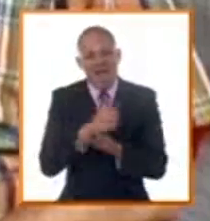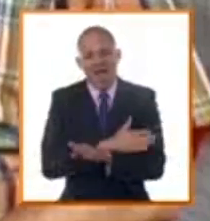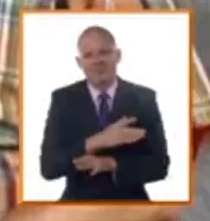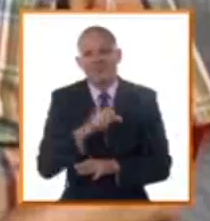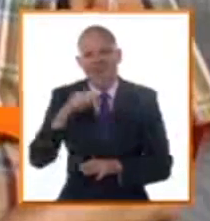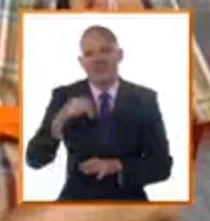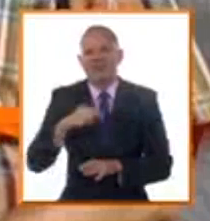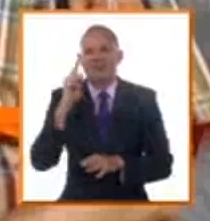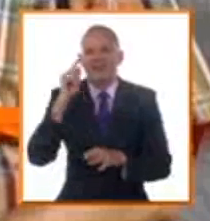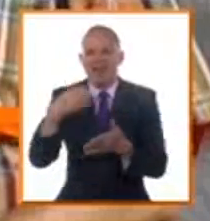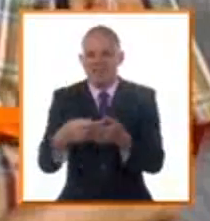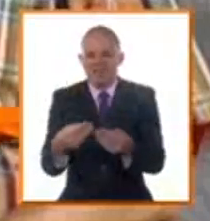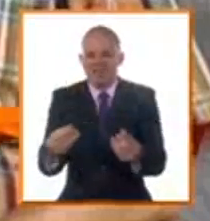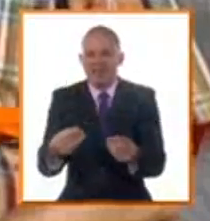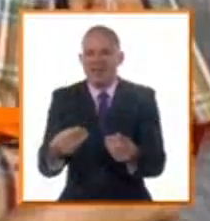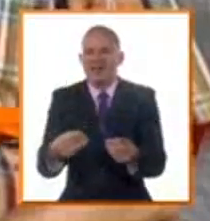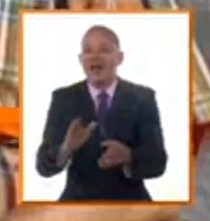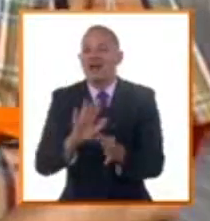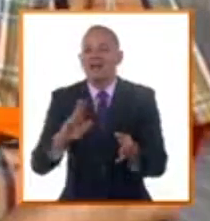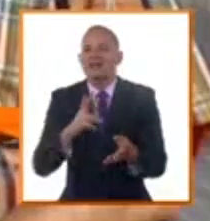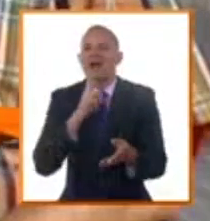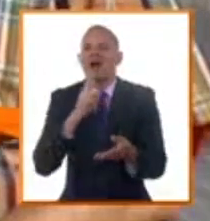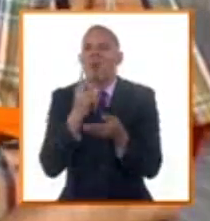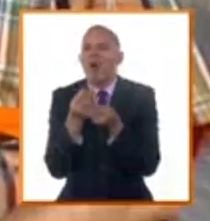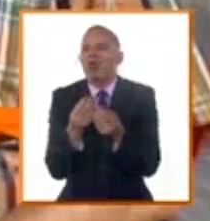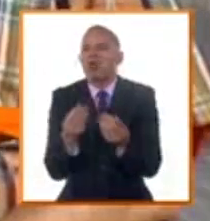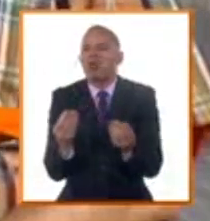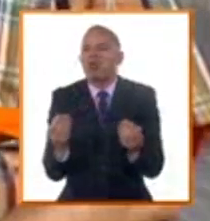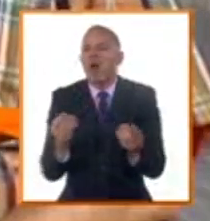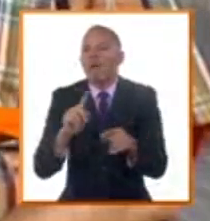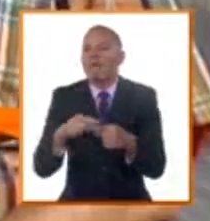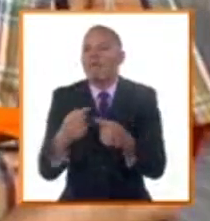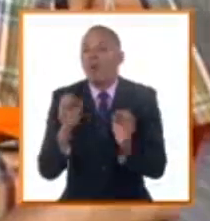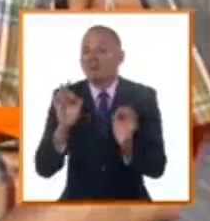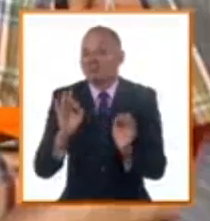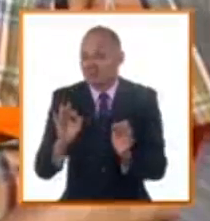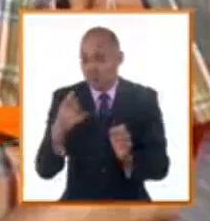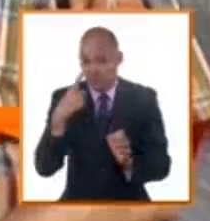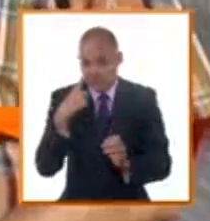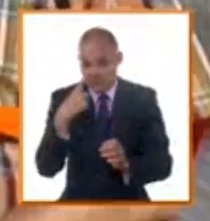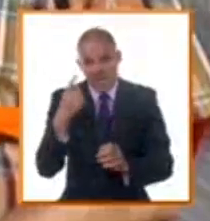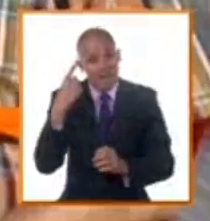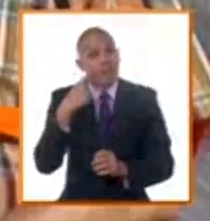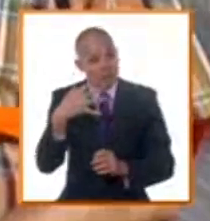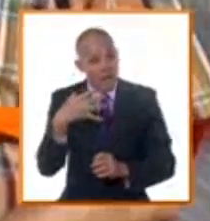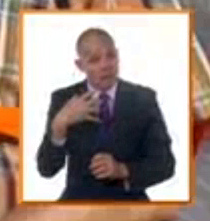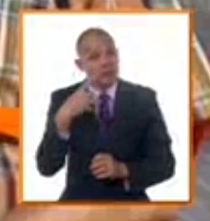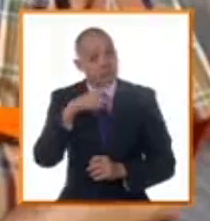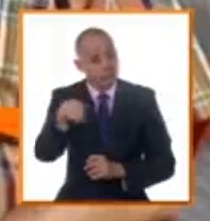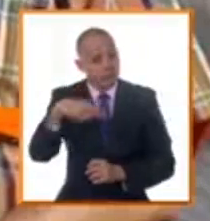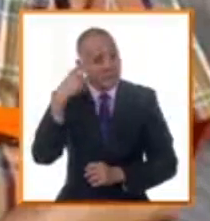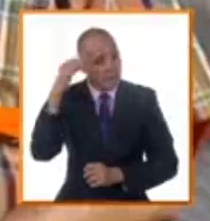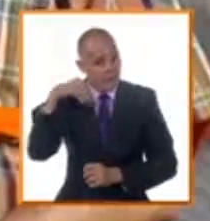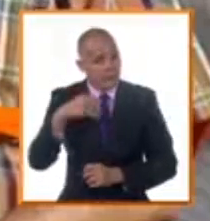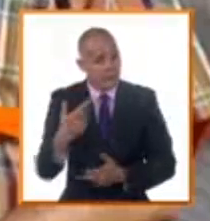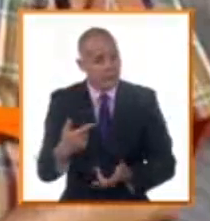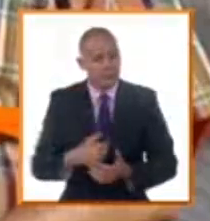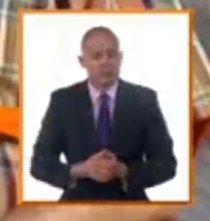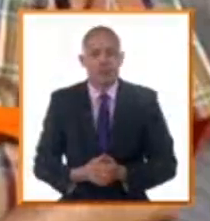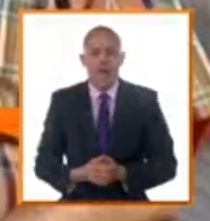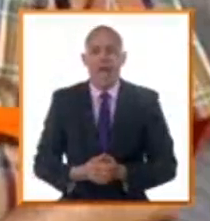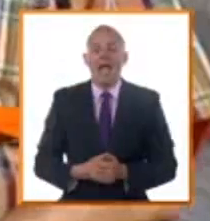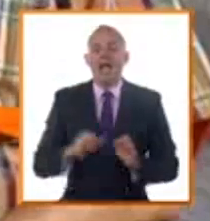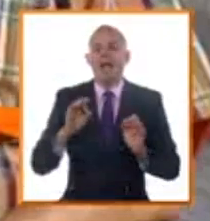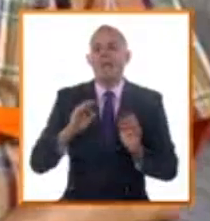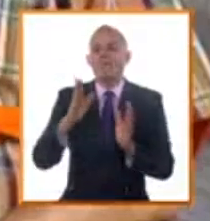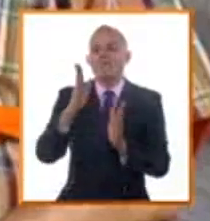camagüeyanos. Es decir, nosotros en los primeros 10 días, es importante que el pueblo comprenda que en los primeros 10 días del